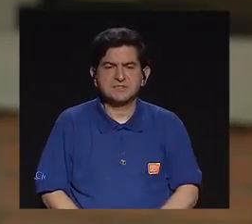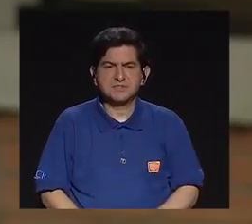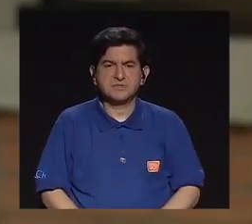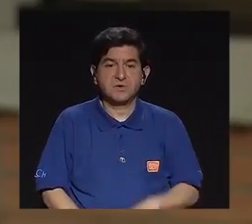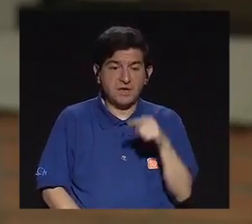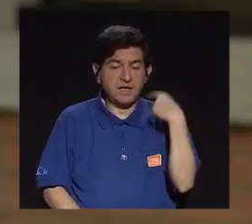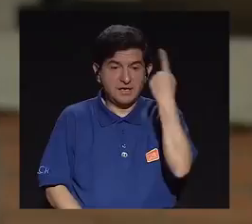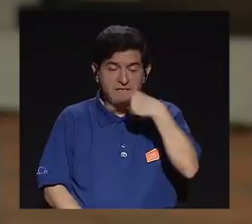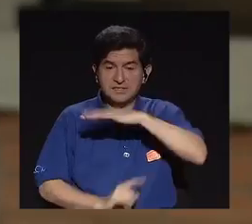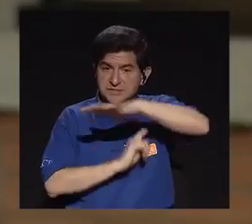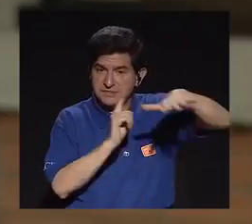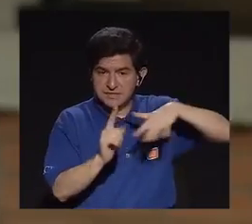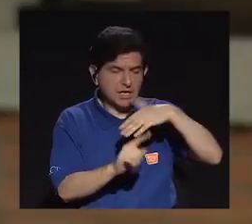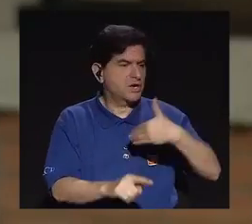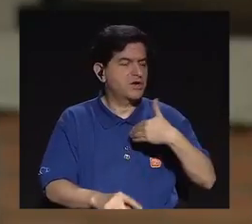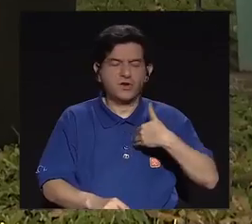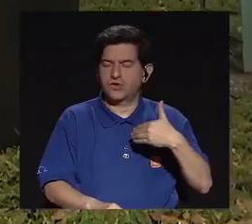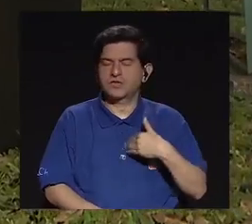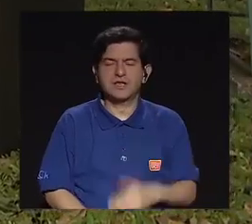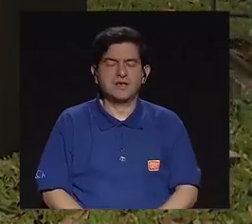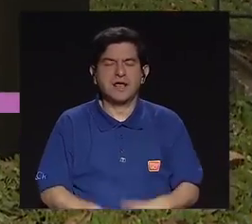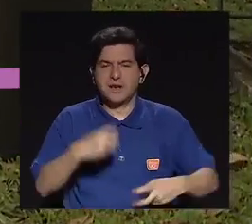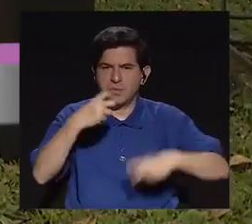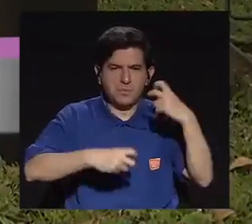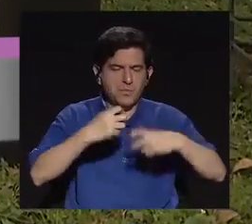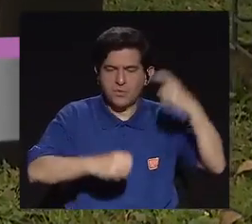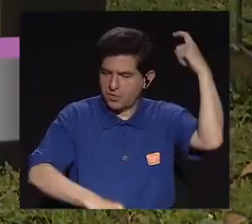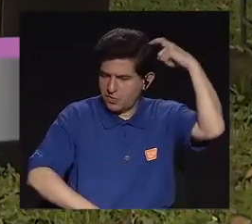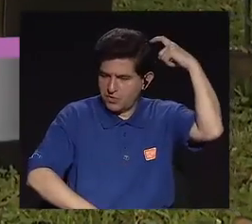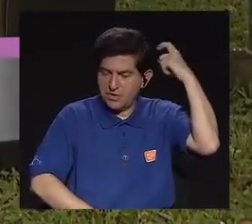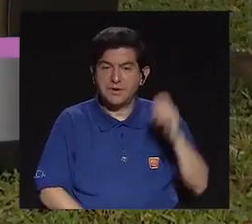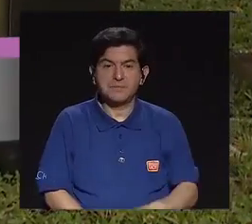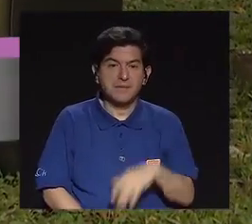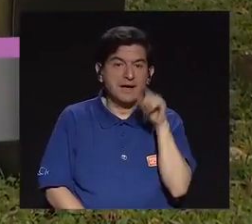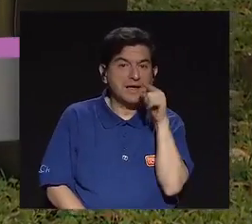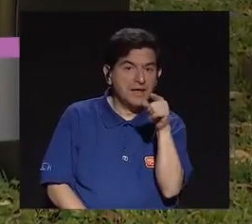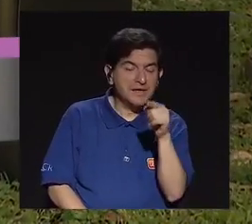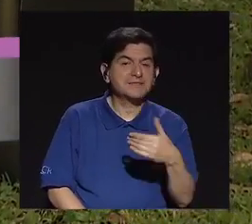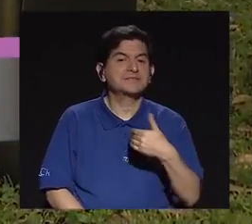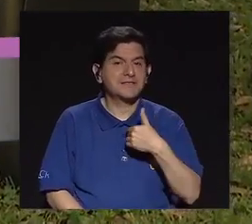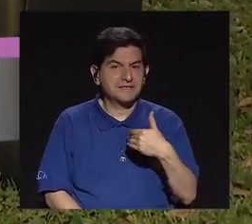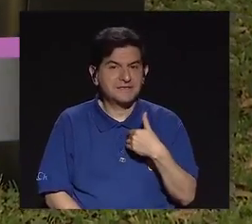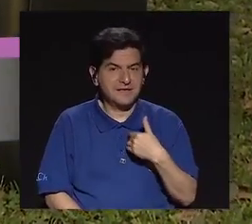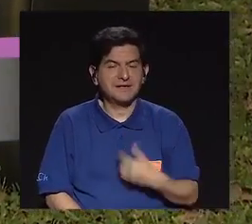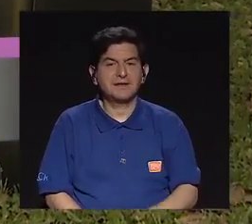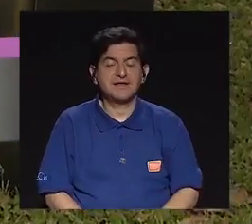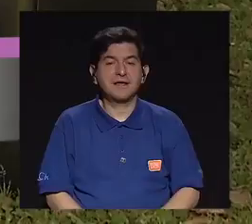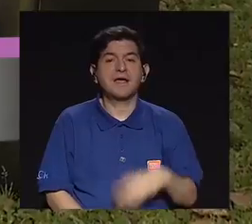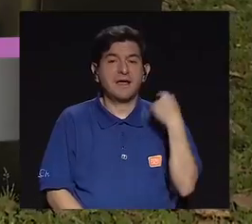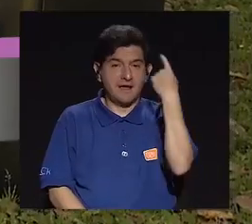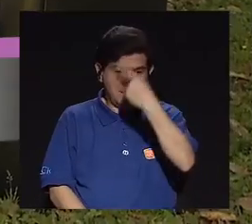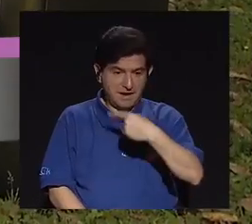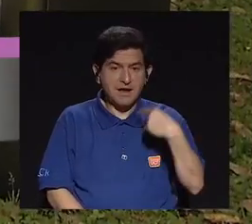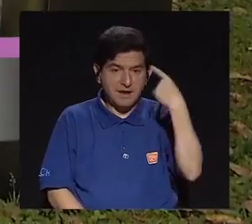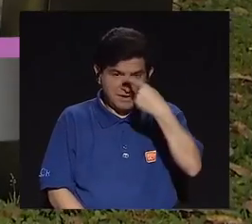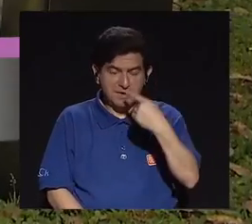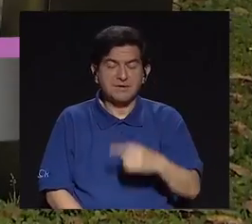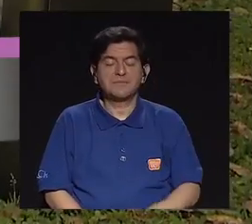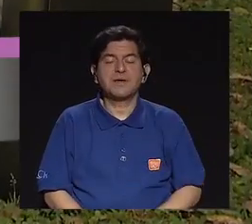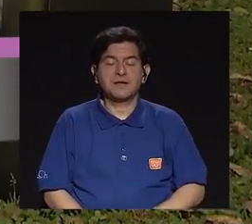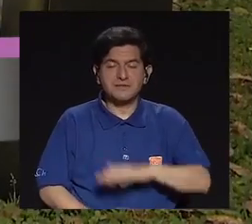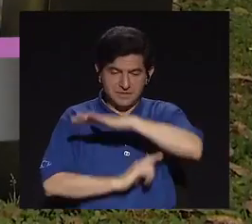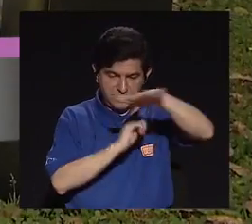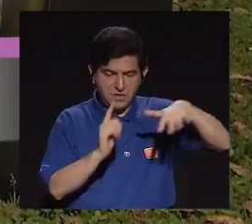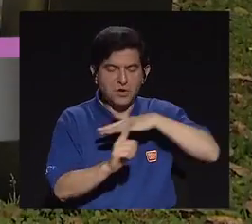vértigo periférico no tiene por qué tener ningún déficit neurológico. ¿Y ese es el que le atañe a ustedes, a los otorrinos? El periférico es el que no tiene